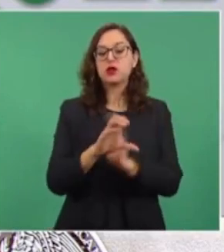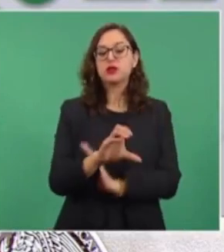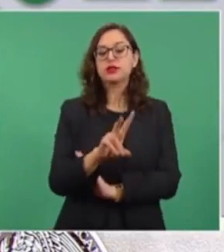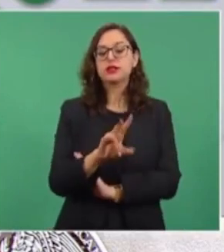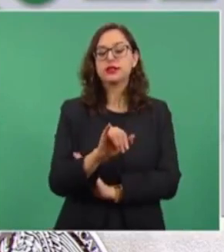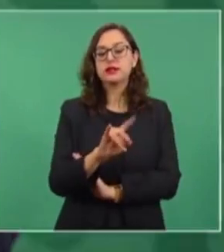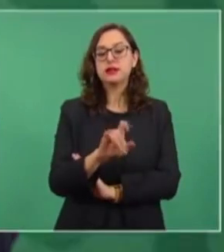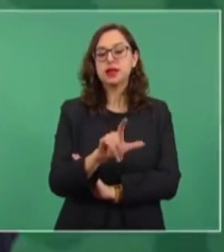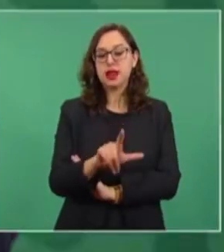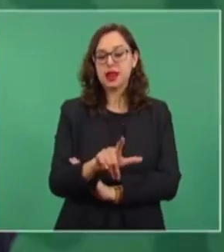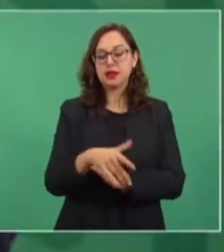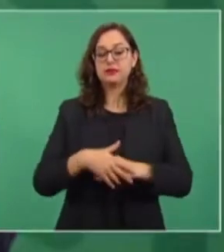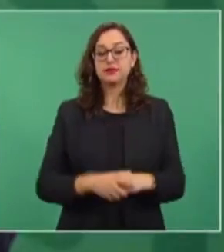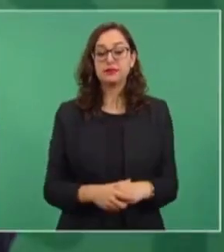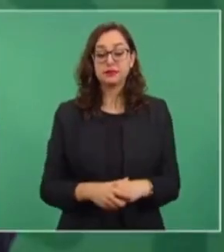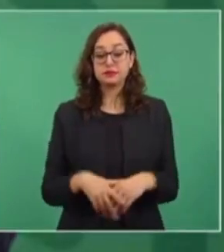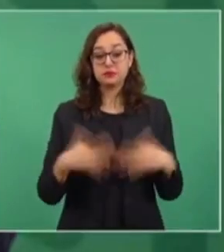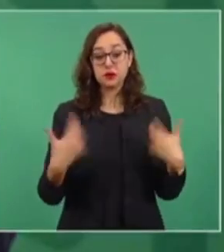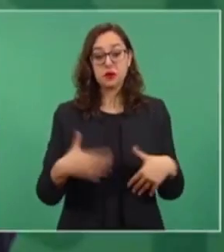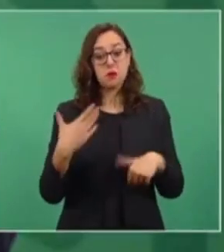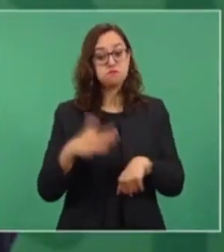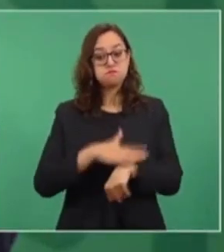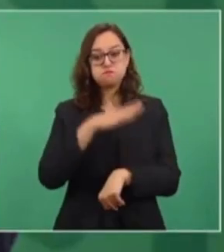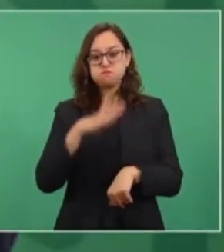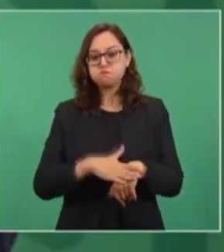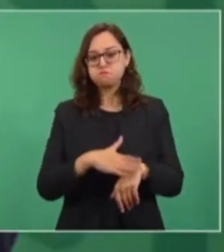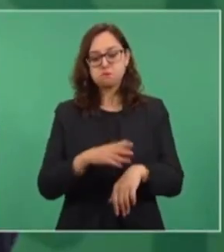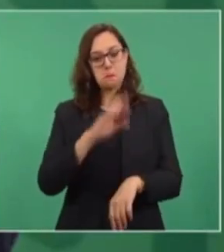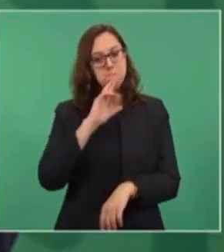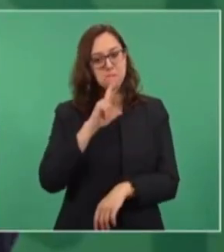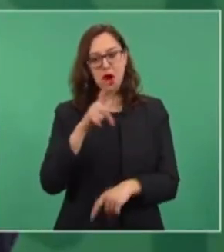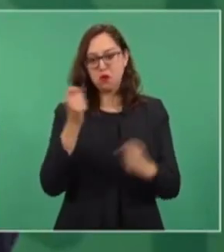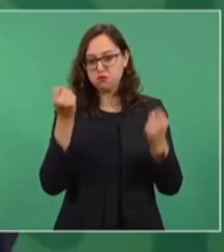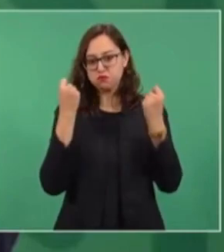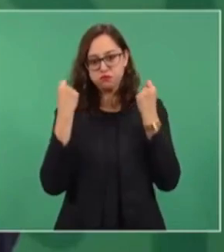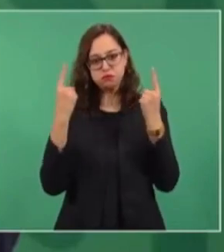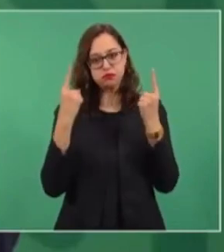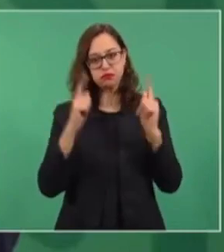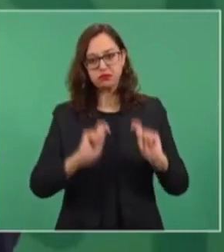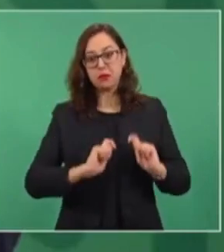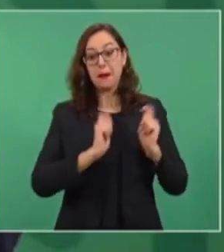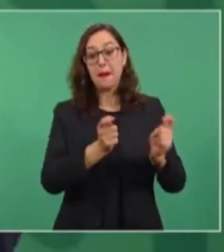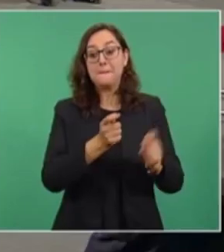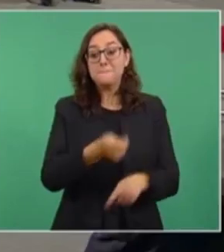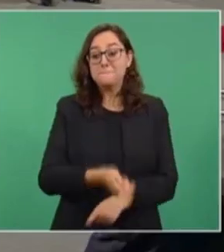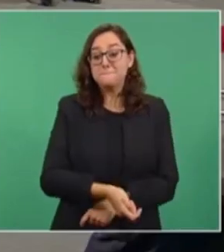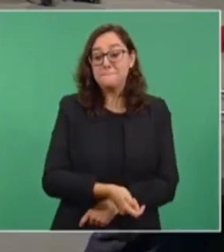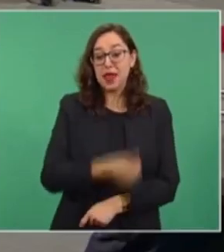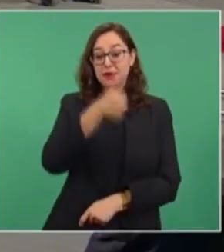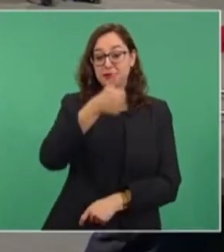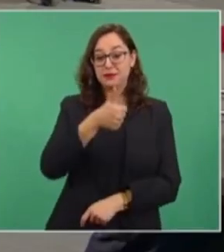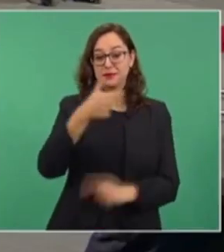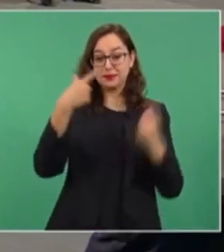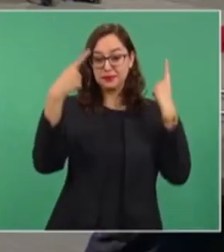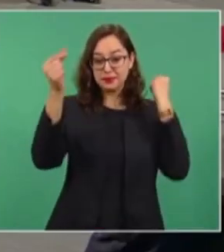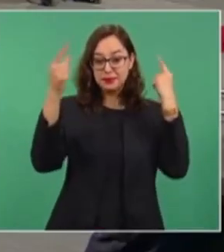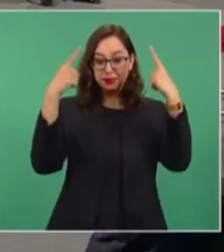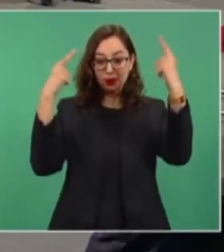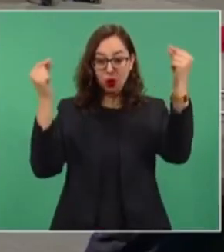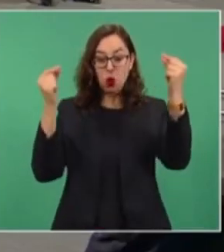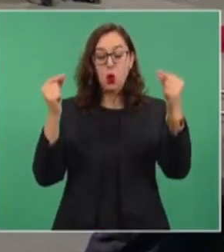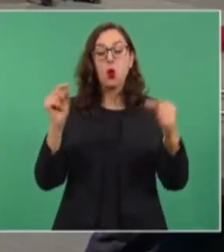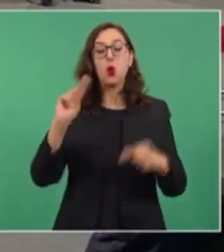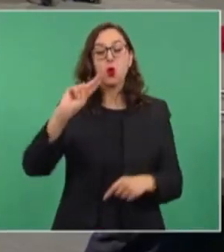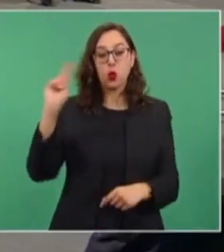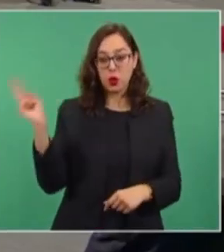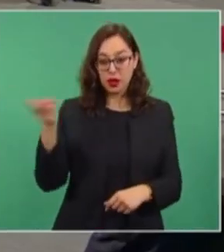terminando con honores como arquitecto, siendo el primer egresado de la Universidad de Guadalajara, y se funda en